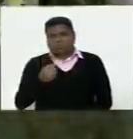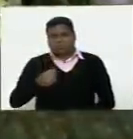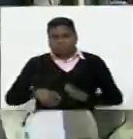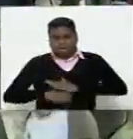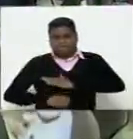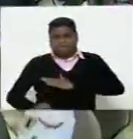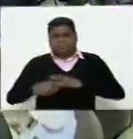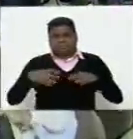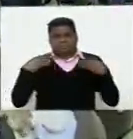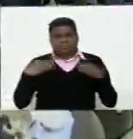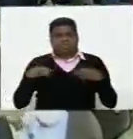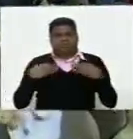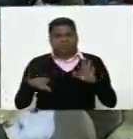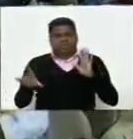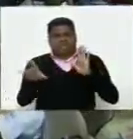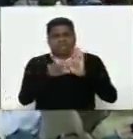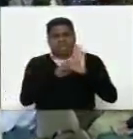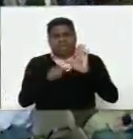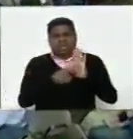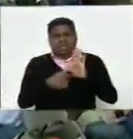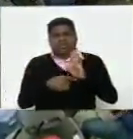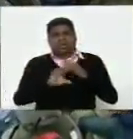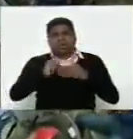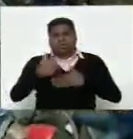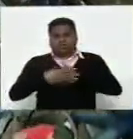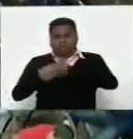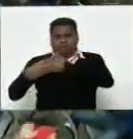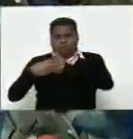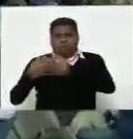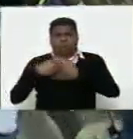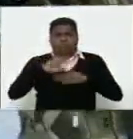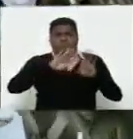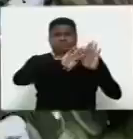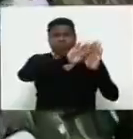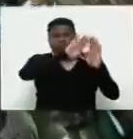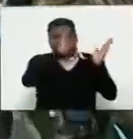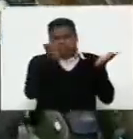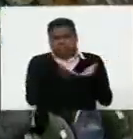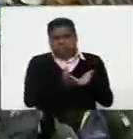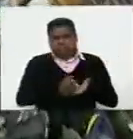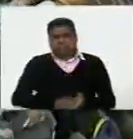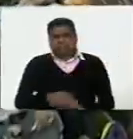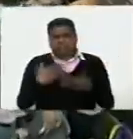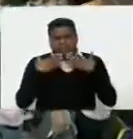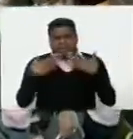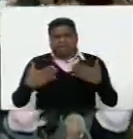humanizado, que esta ley, será ejemplo para el mundo. Muchas gracias.